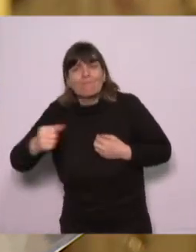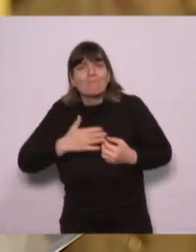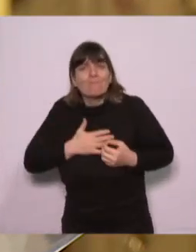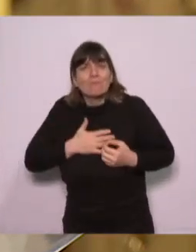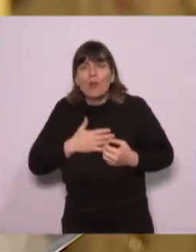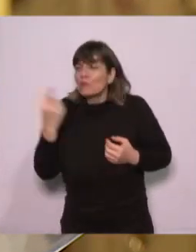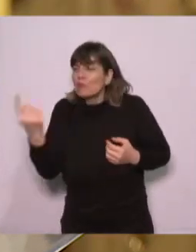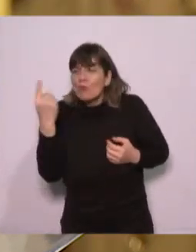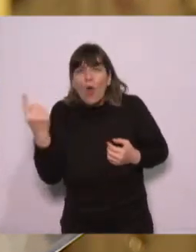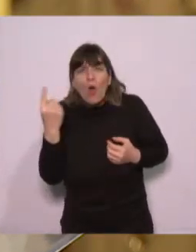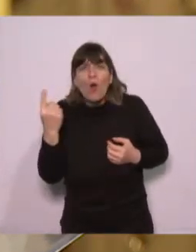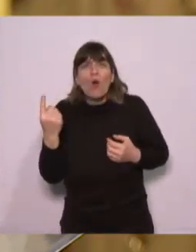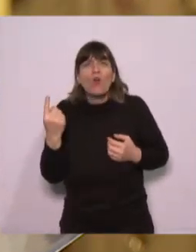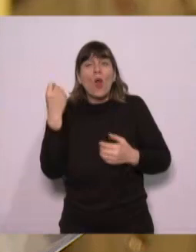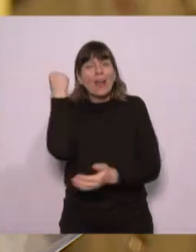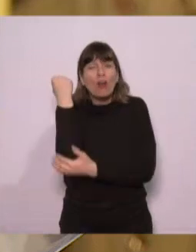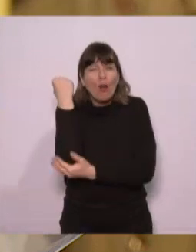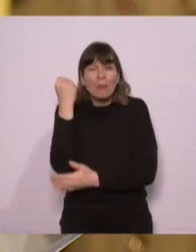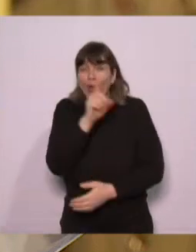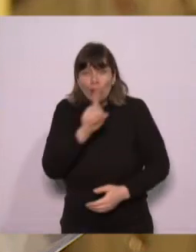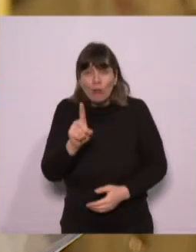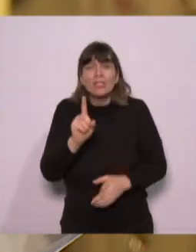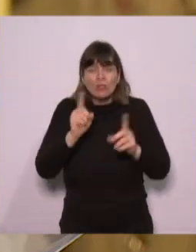solos, no solo necesitados económicamente,